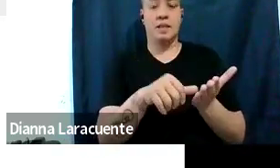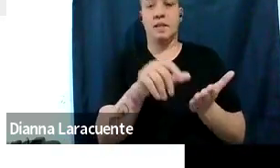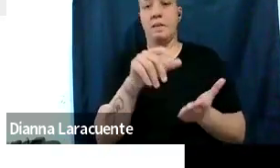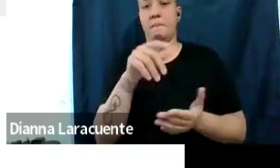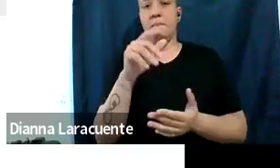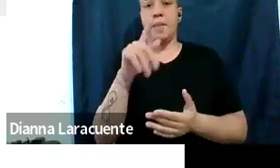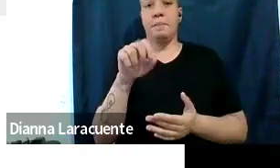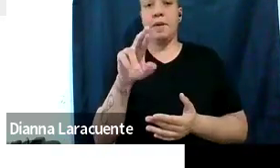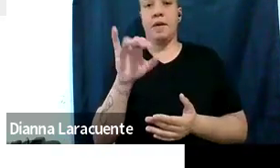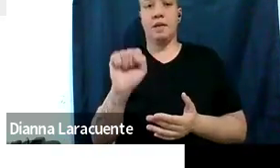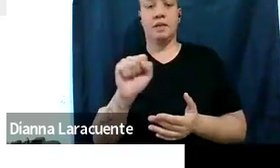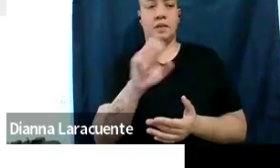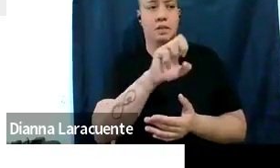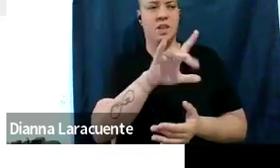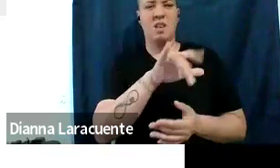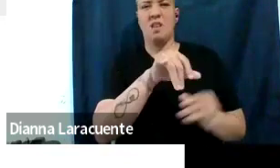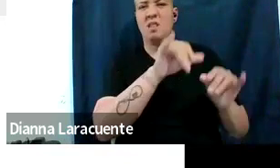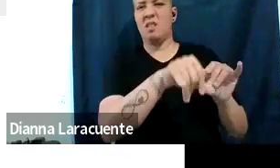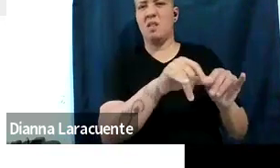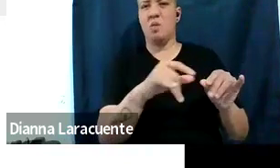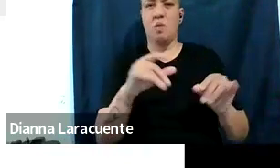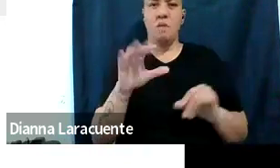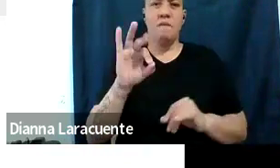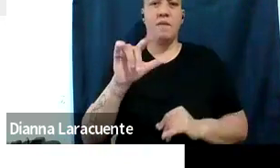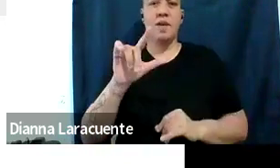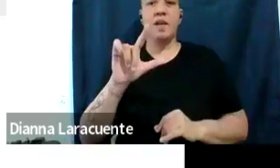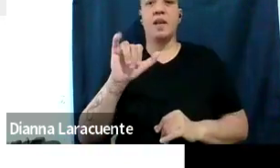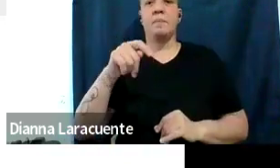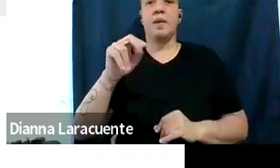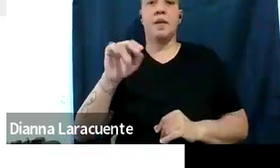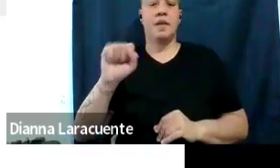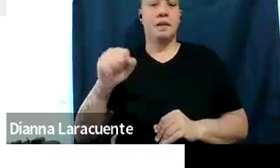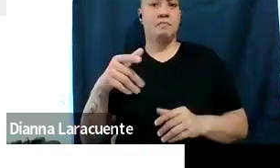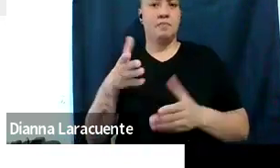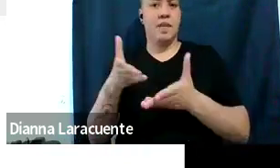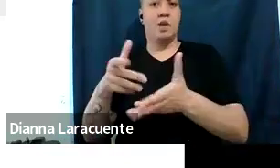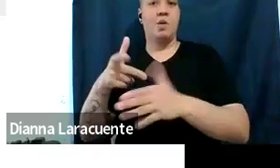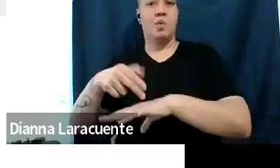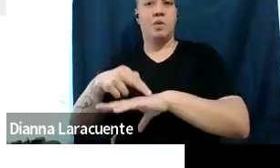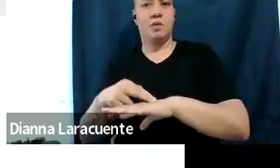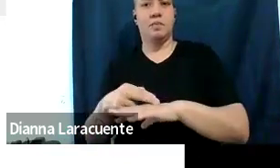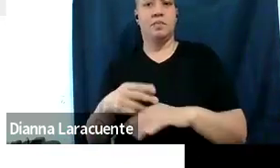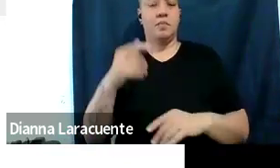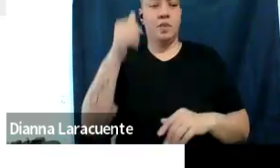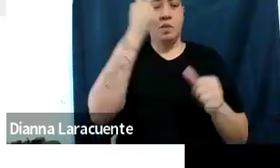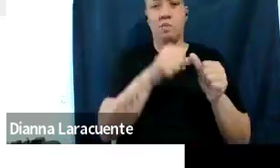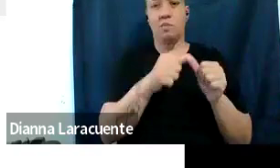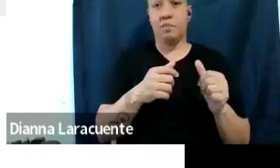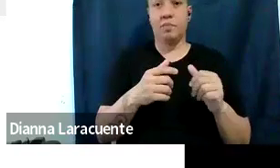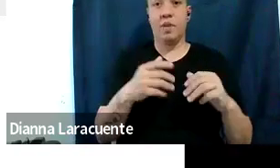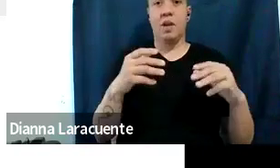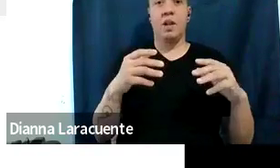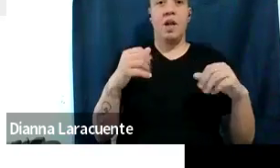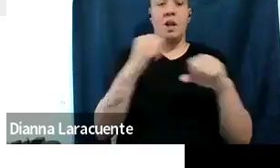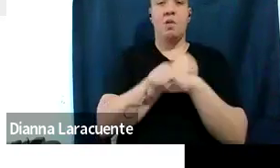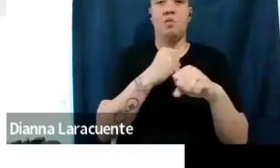Estados Unidos: quédense con Filipinas, déjenos a Puerto Rico. Acuérdense que nosotros no habíamos tenido las luchas sangrientas